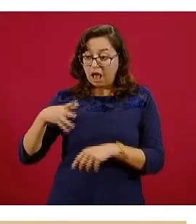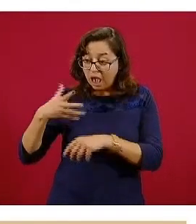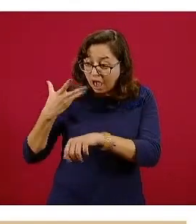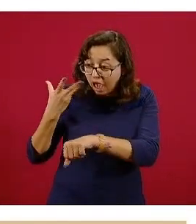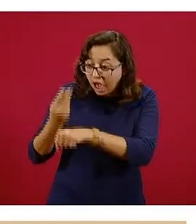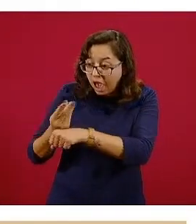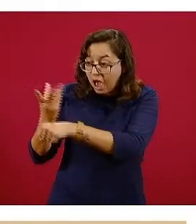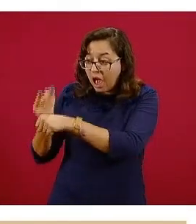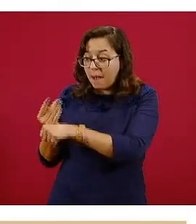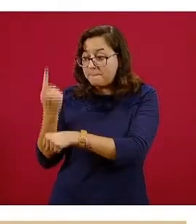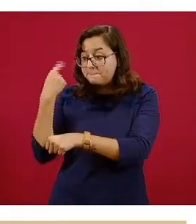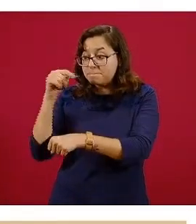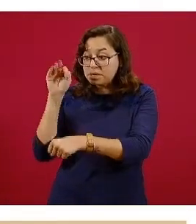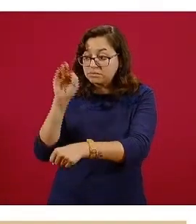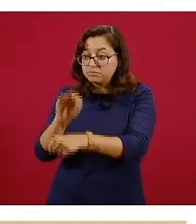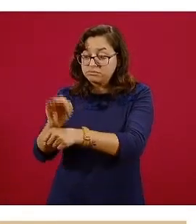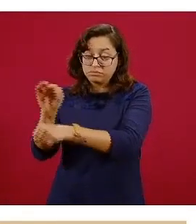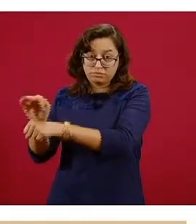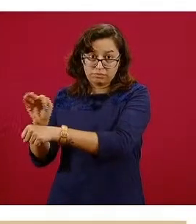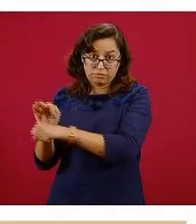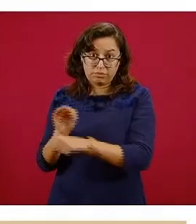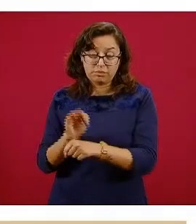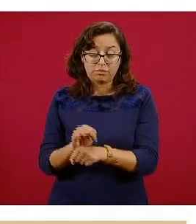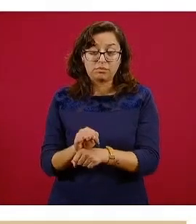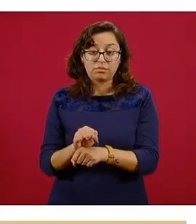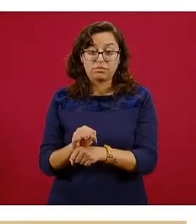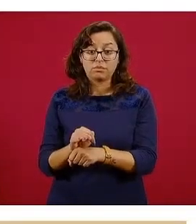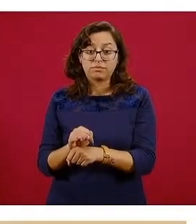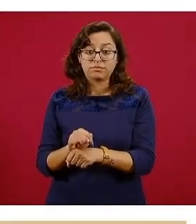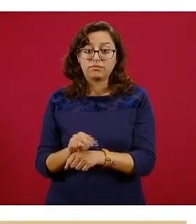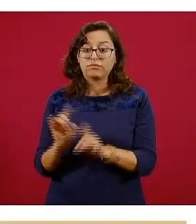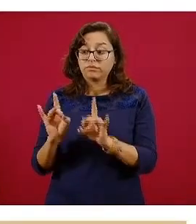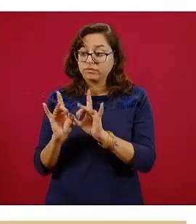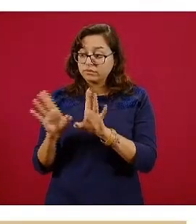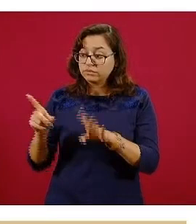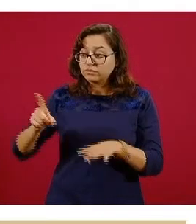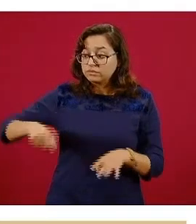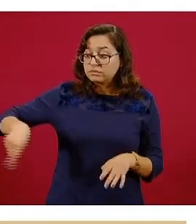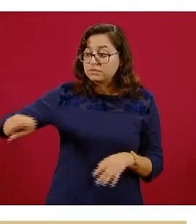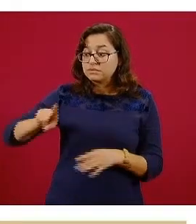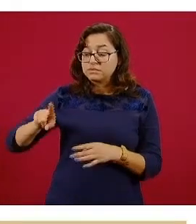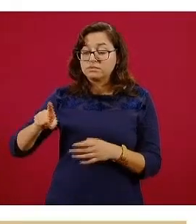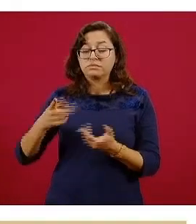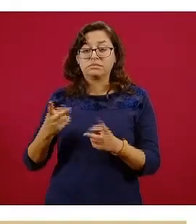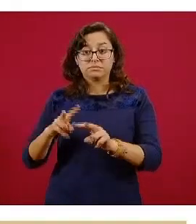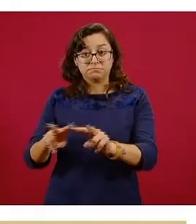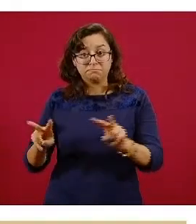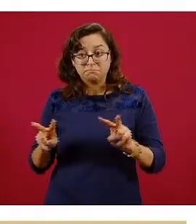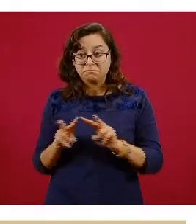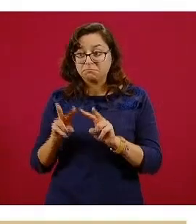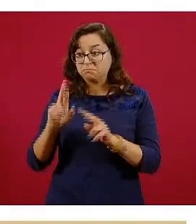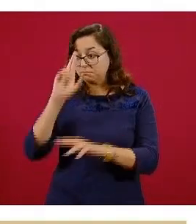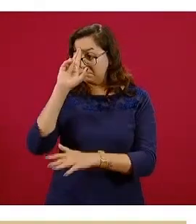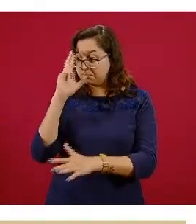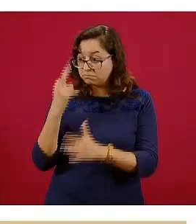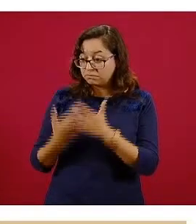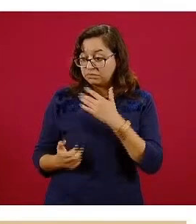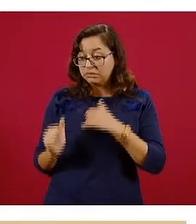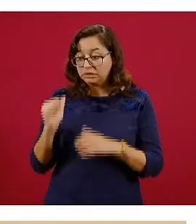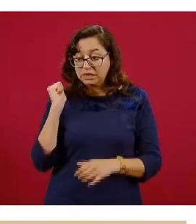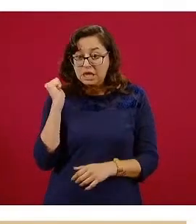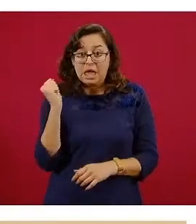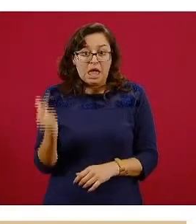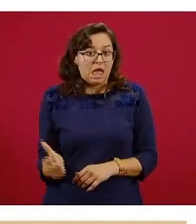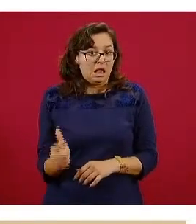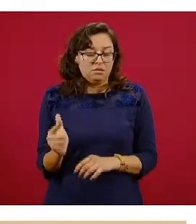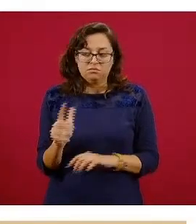derechos de niñas, niños y adolescentes que se encuentren en situación de vulnerabilidad por circunstancias específicas